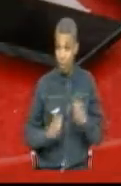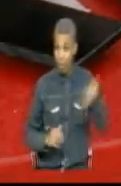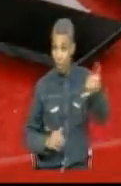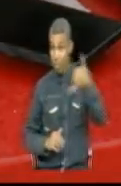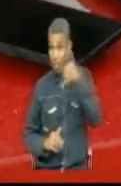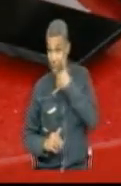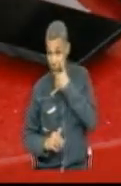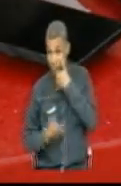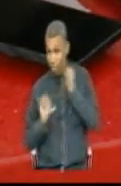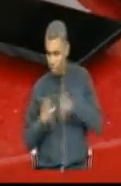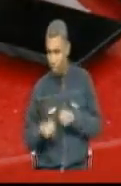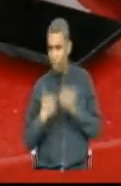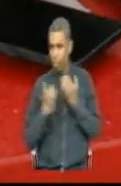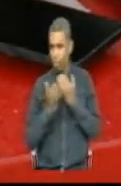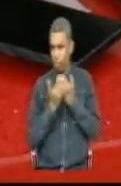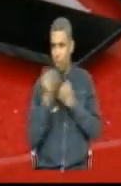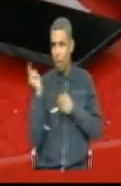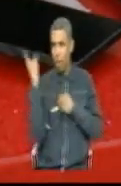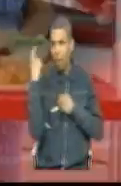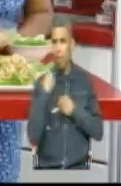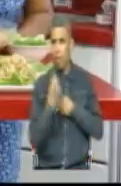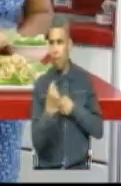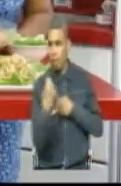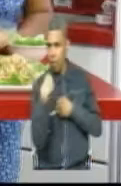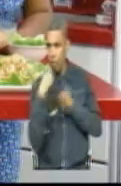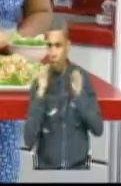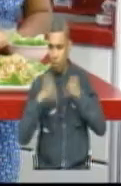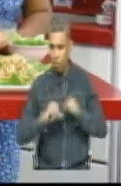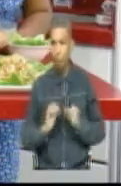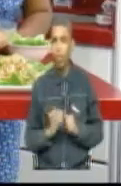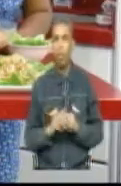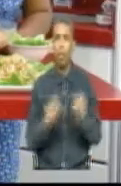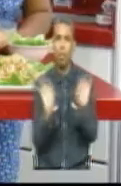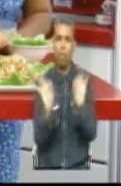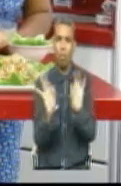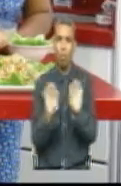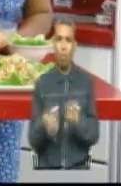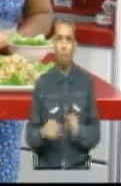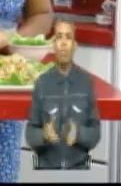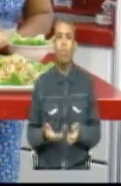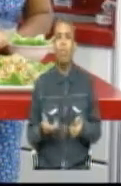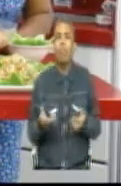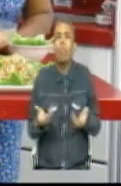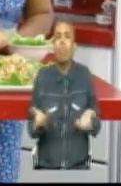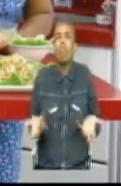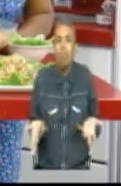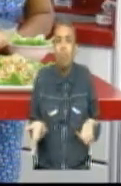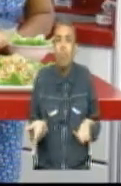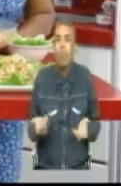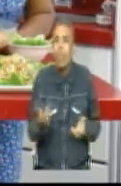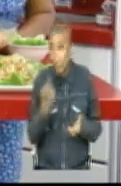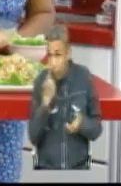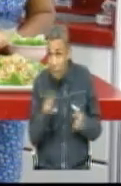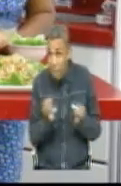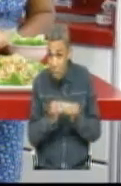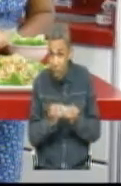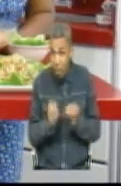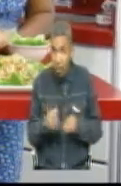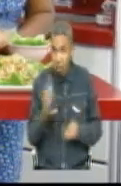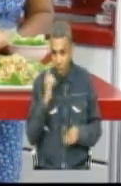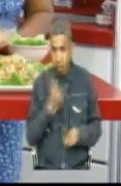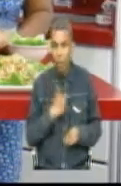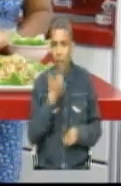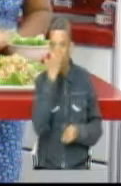que se comuniquen con nosotros sin embargo también pueden ver estas y otras recetas por supuesto en nuestra fanpage de facebook